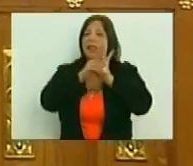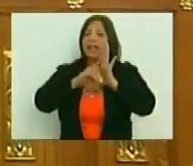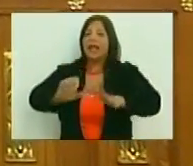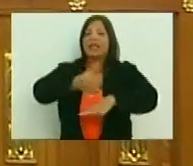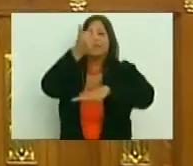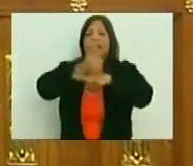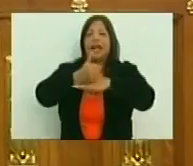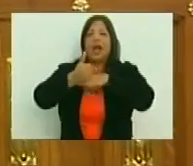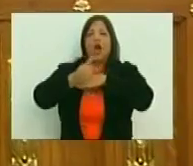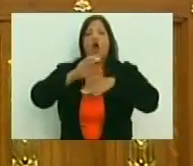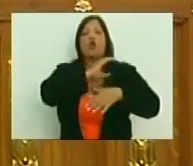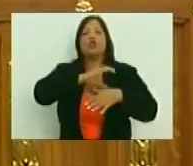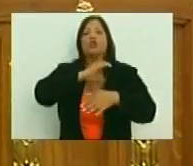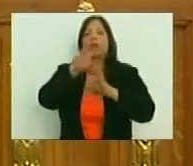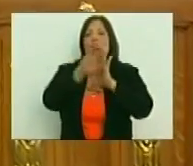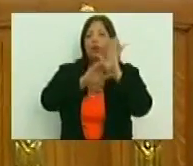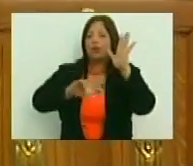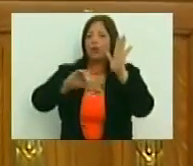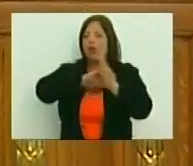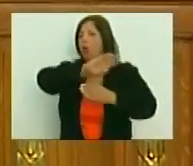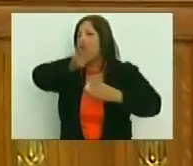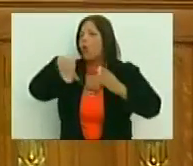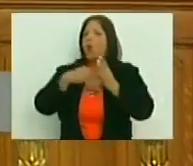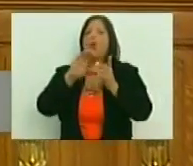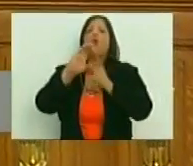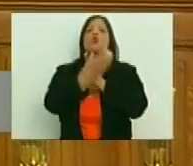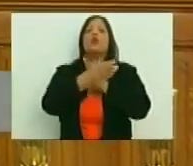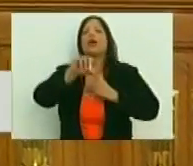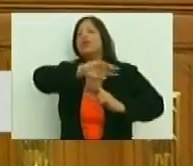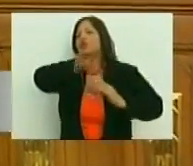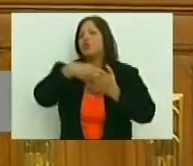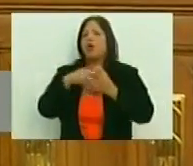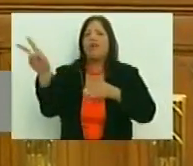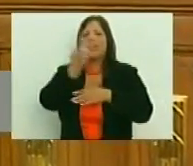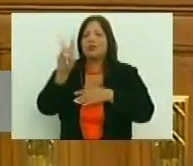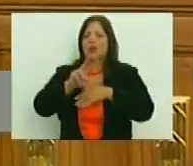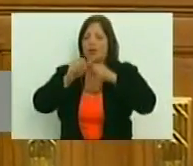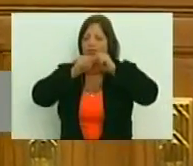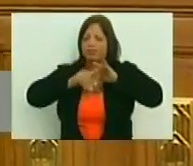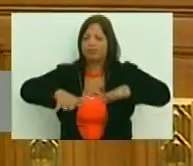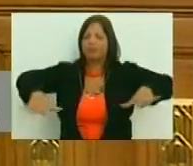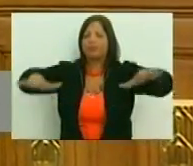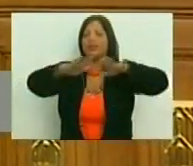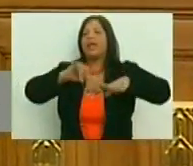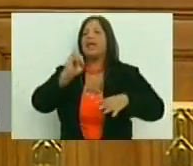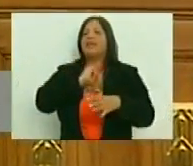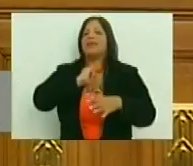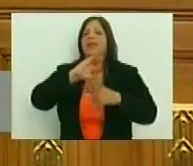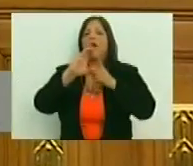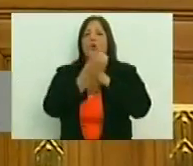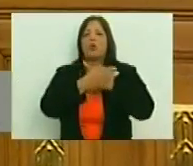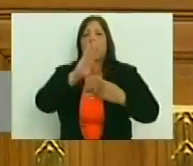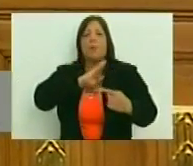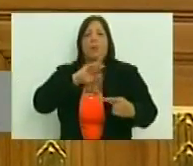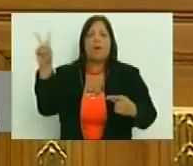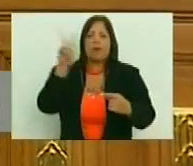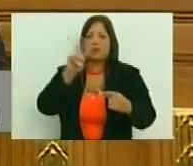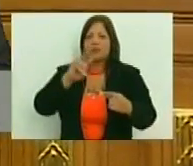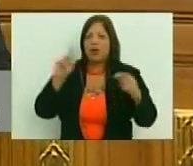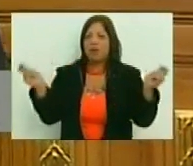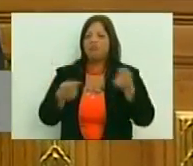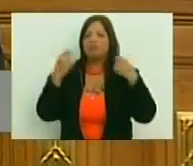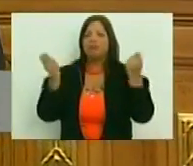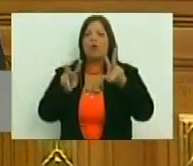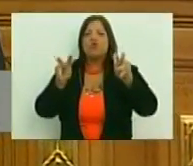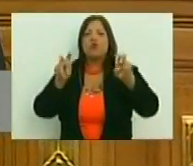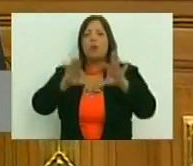instalada la constituyente cultural en todo el territorio nacional para consolidar la identidad cultural venezolana y forjar las